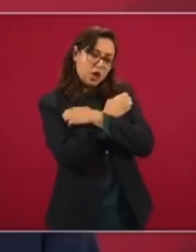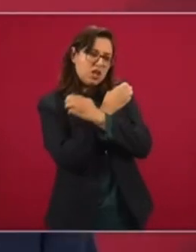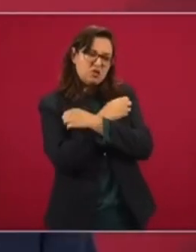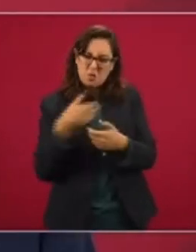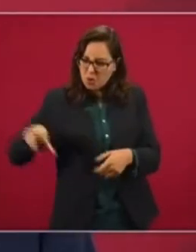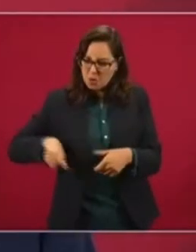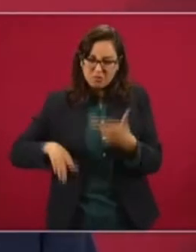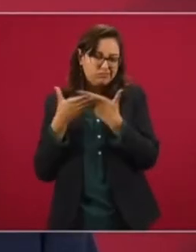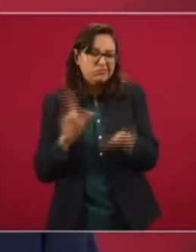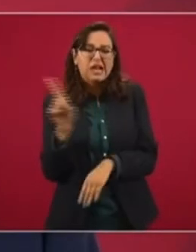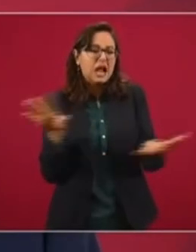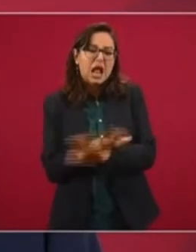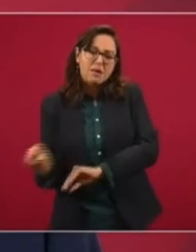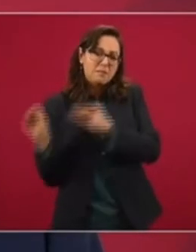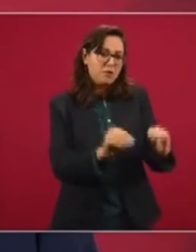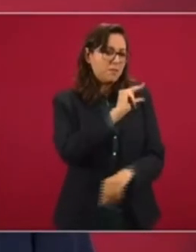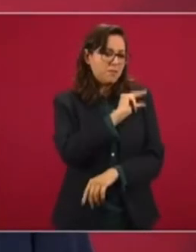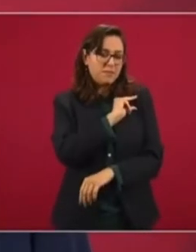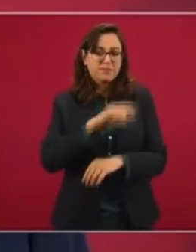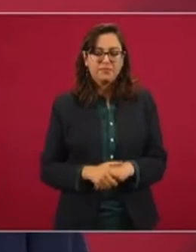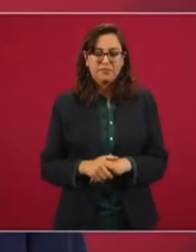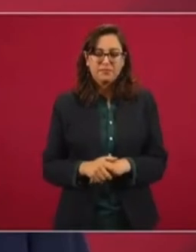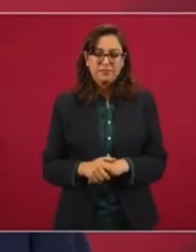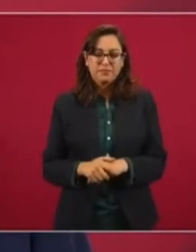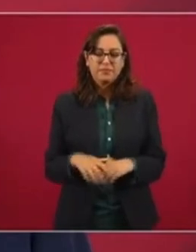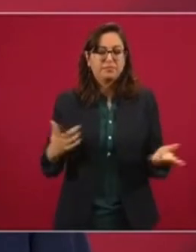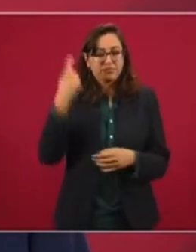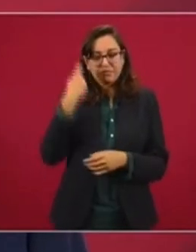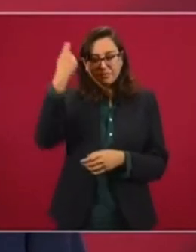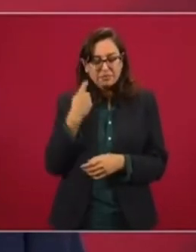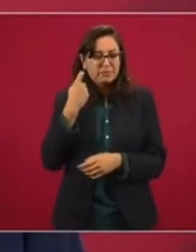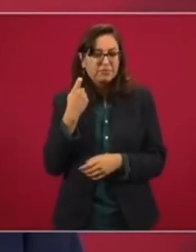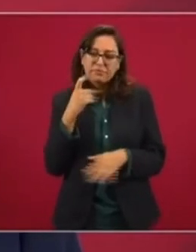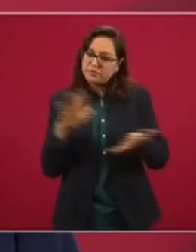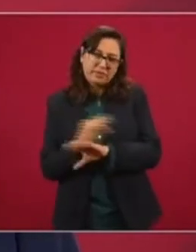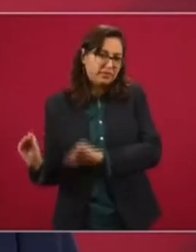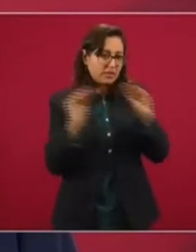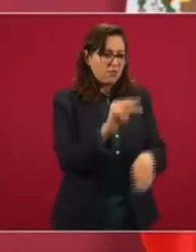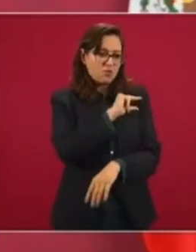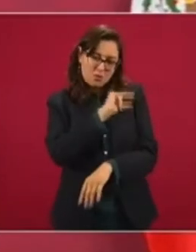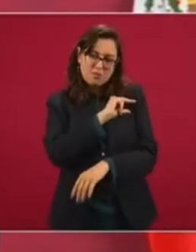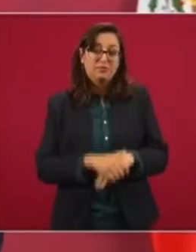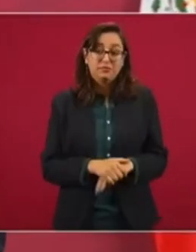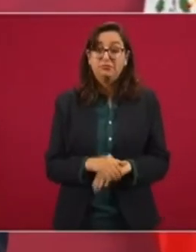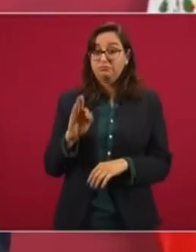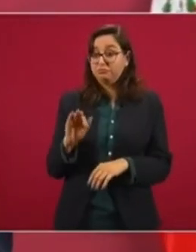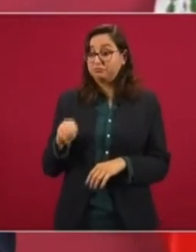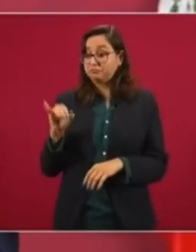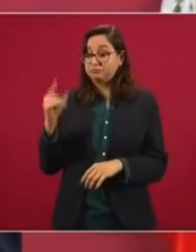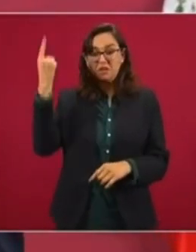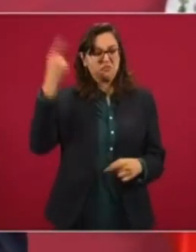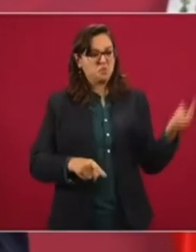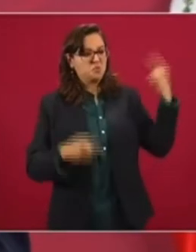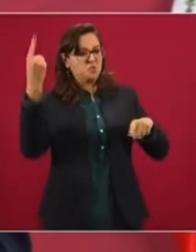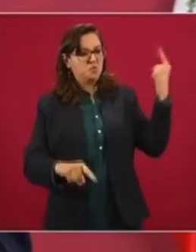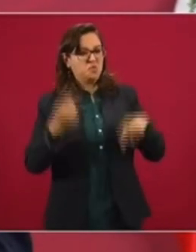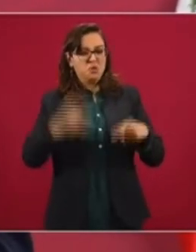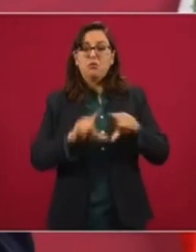educación, que se privatizara el manejo de las pensiones. Eran los jefes de